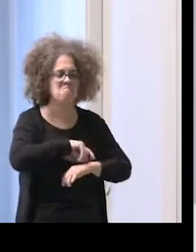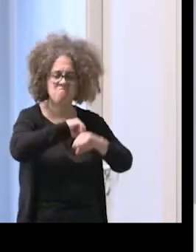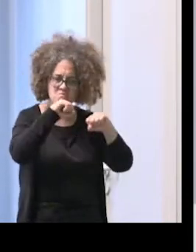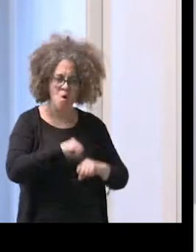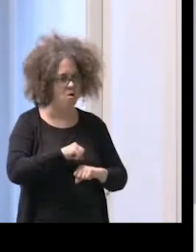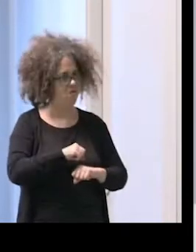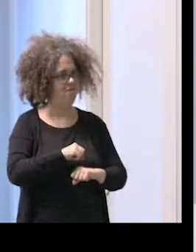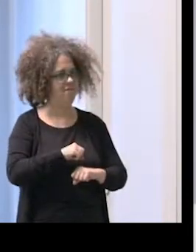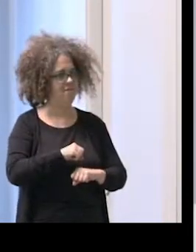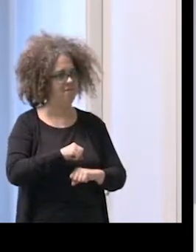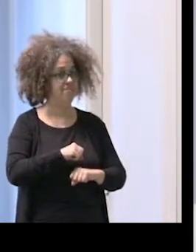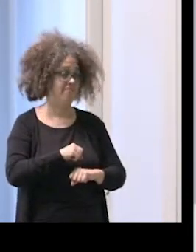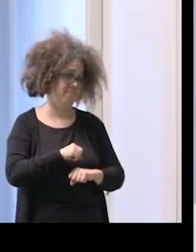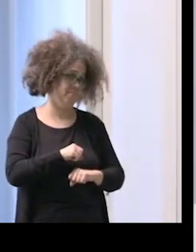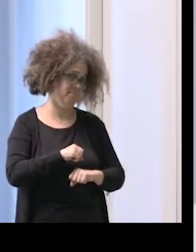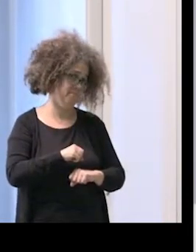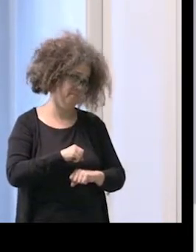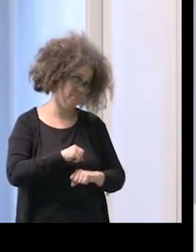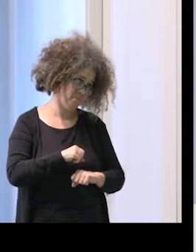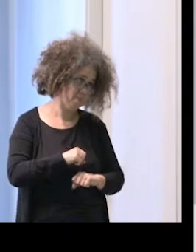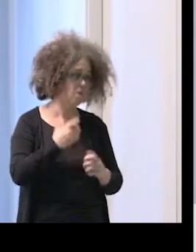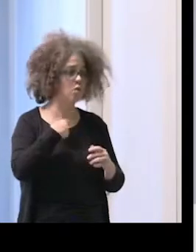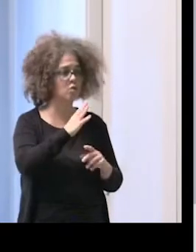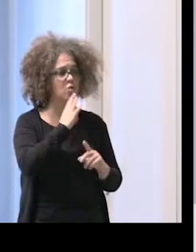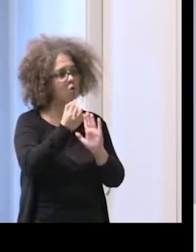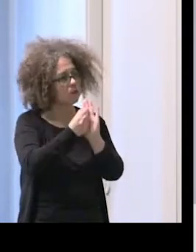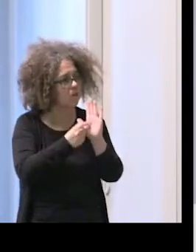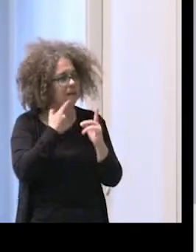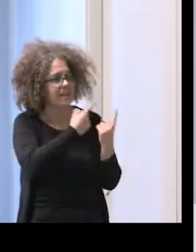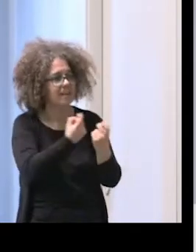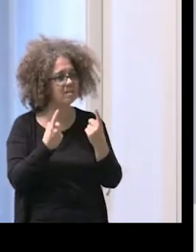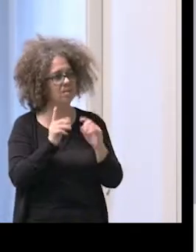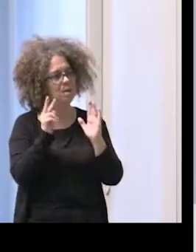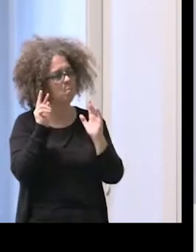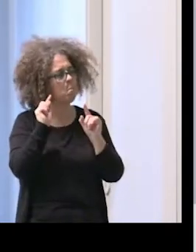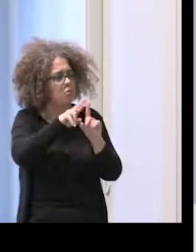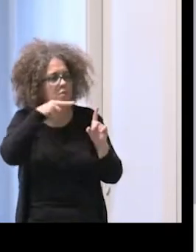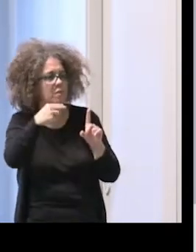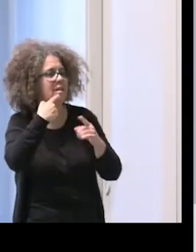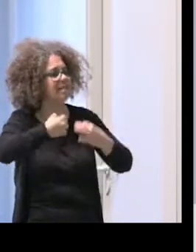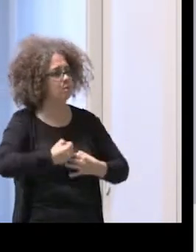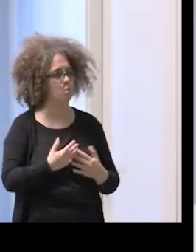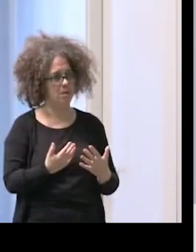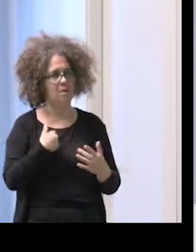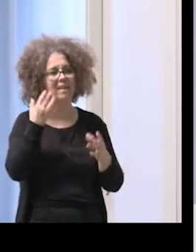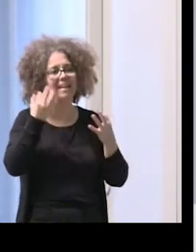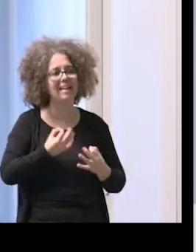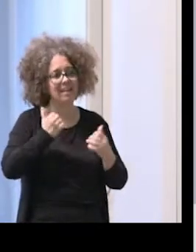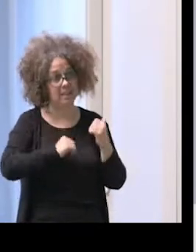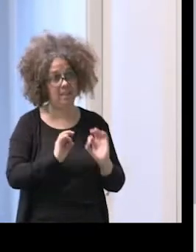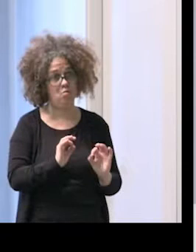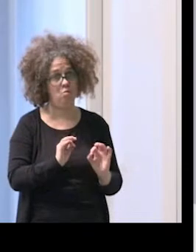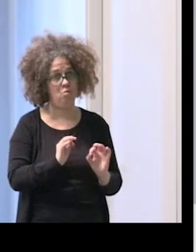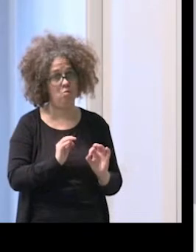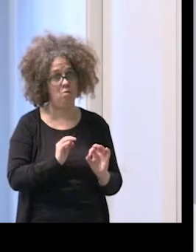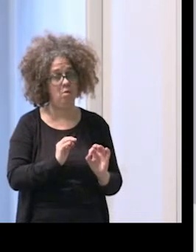de una forma con los criterios que necesitamos establecer desde el punto de vista de seguridad y desde el punto de vista clínico. Nos estamos